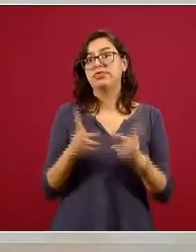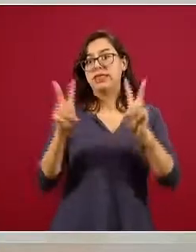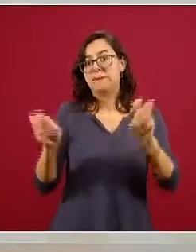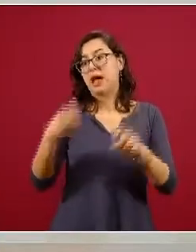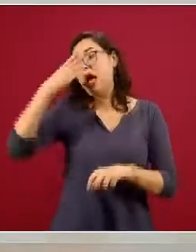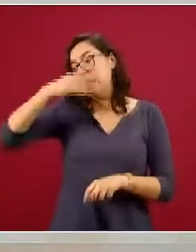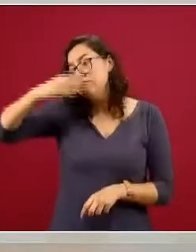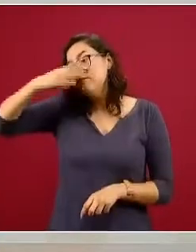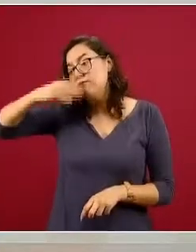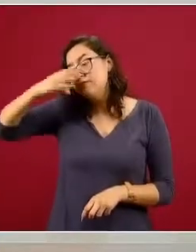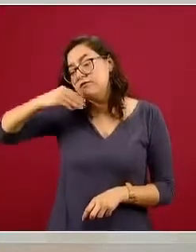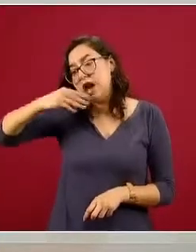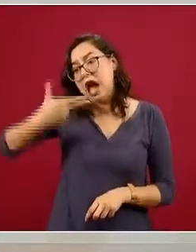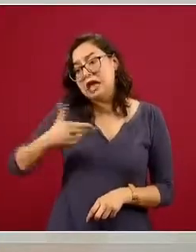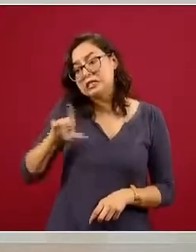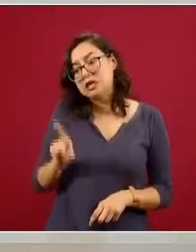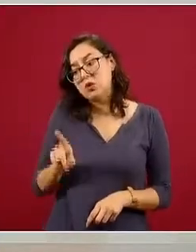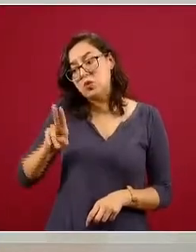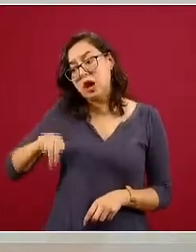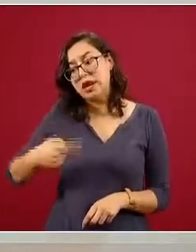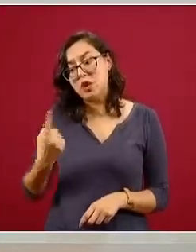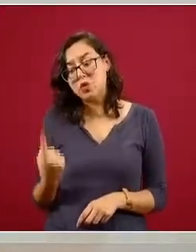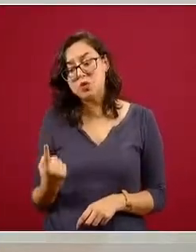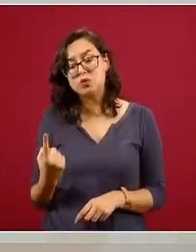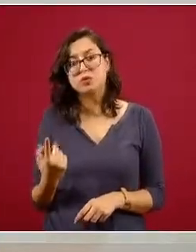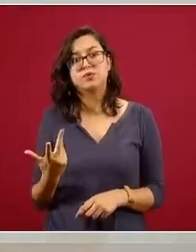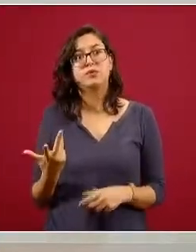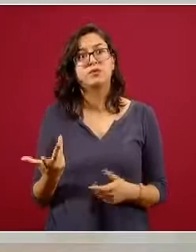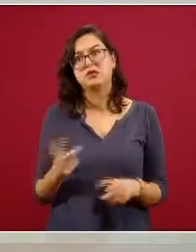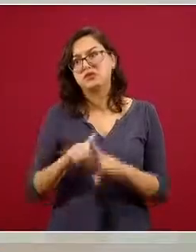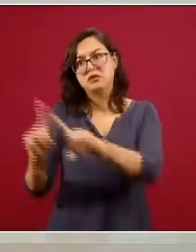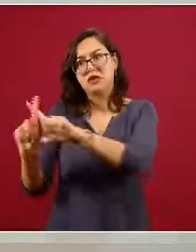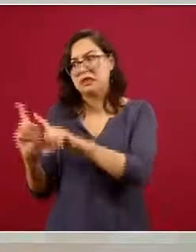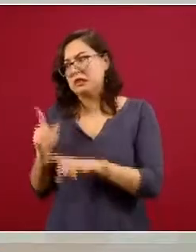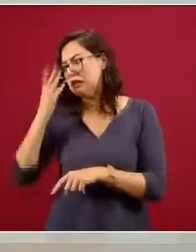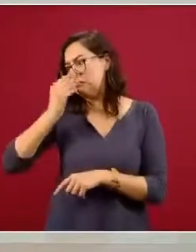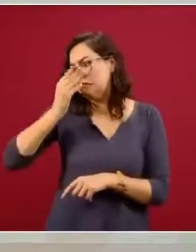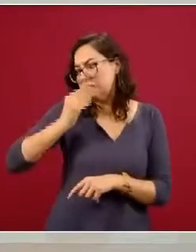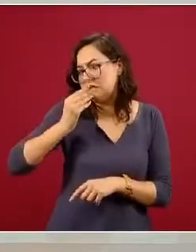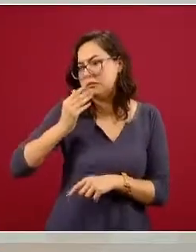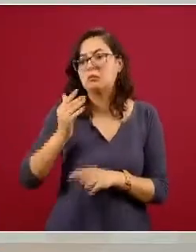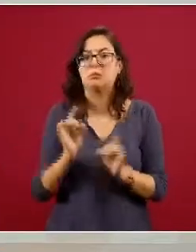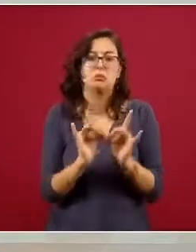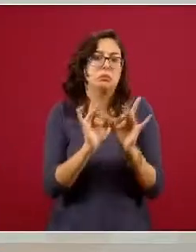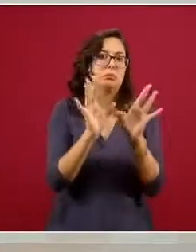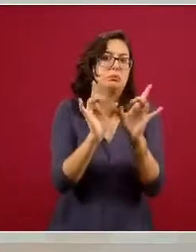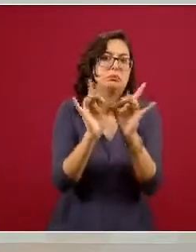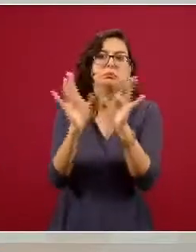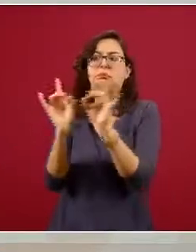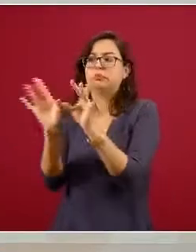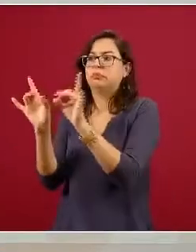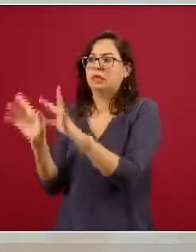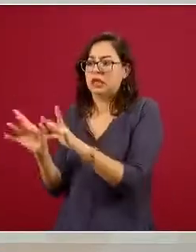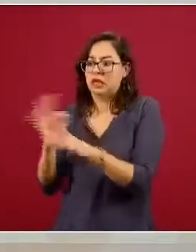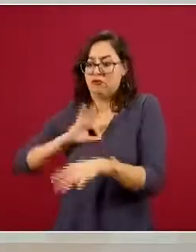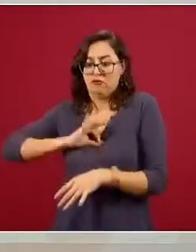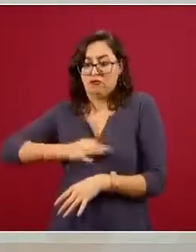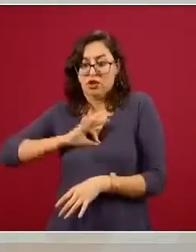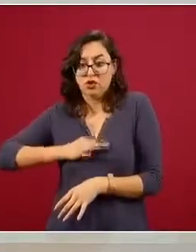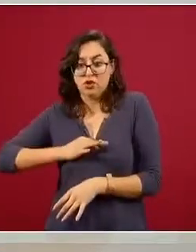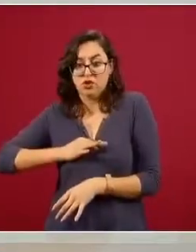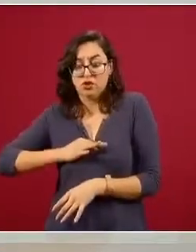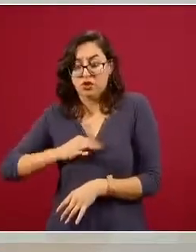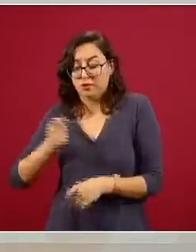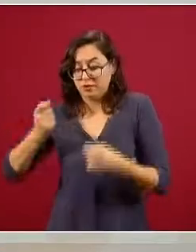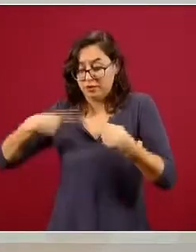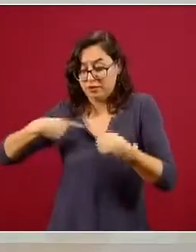también, por ejemplo, puede haber muchas situaciones, ya ves también infecciones o la